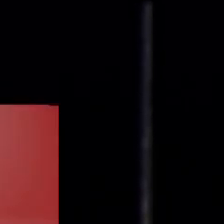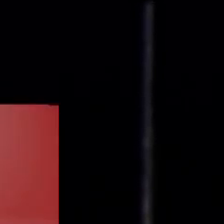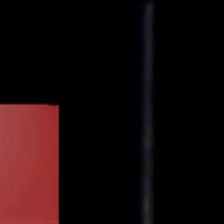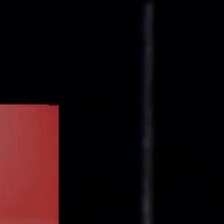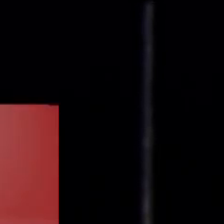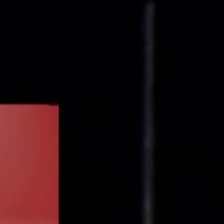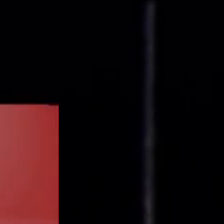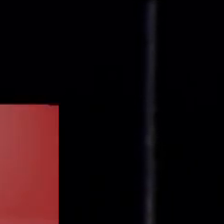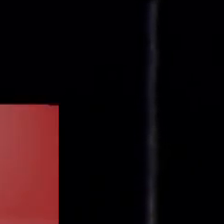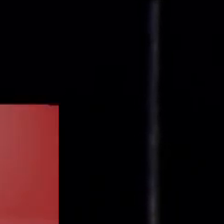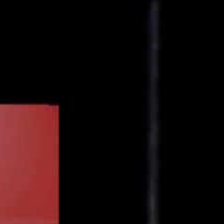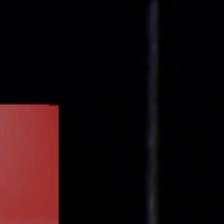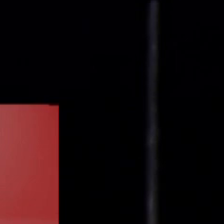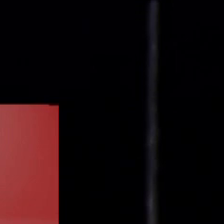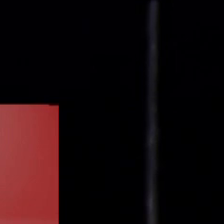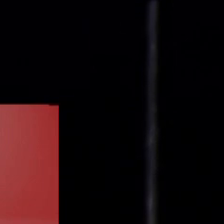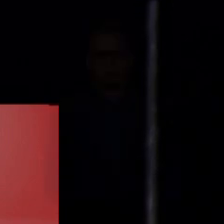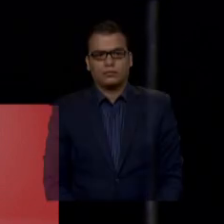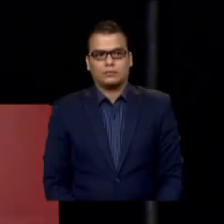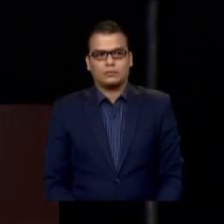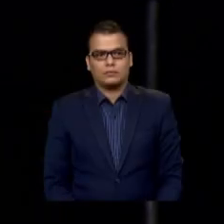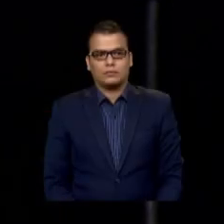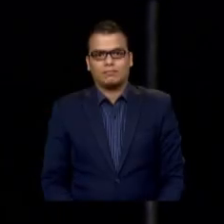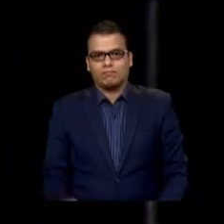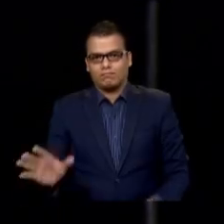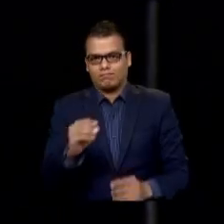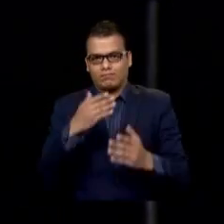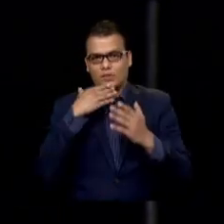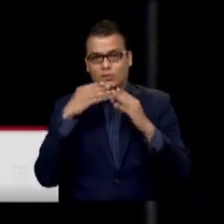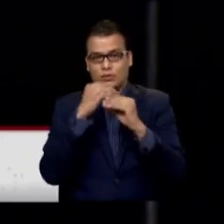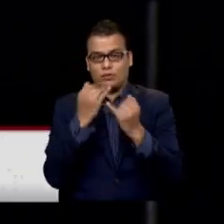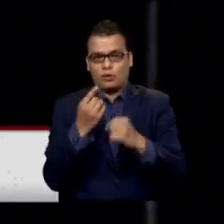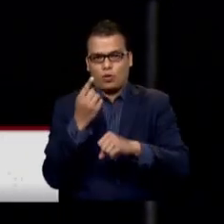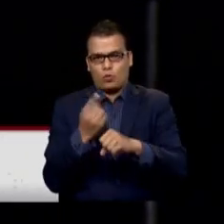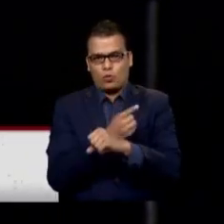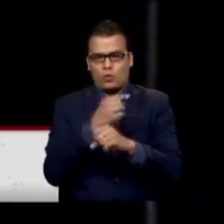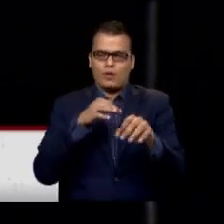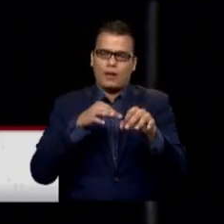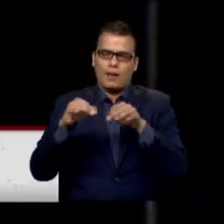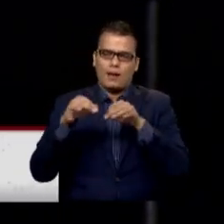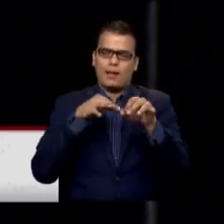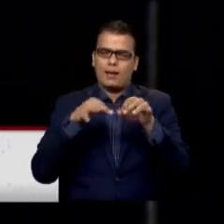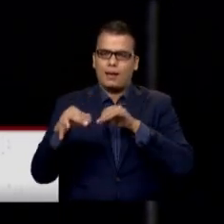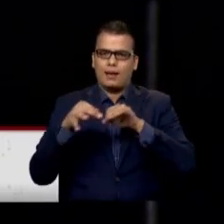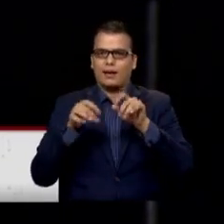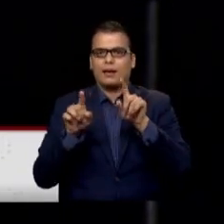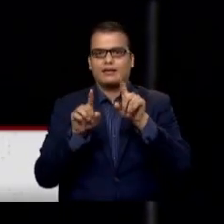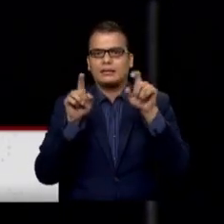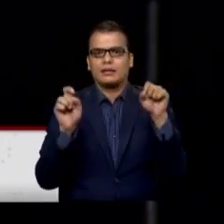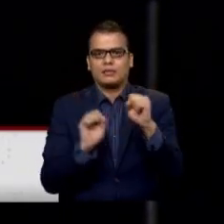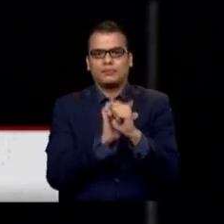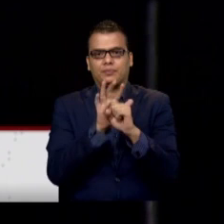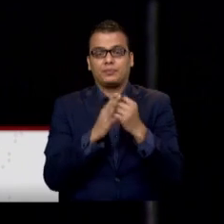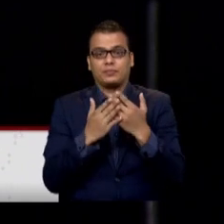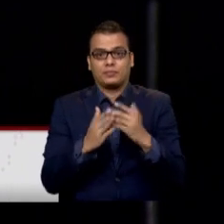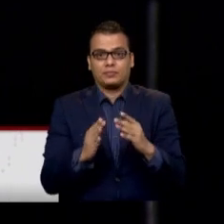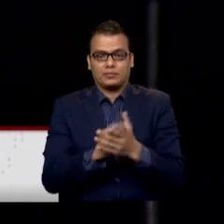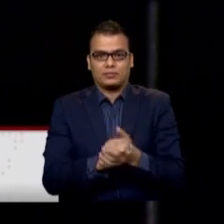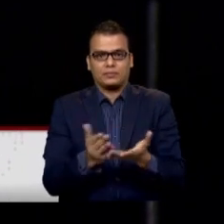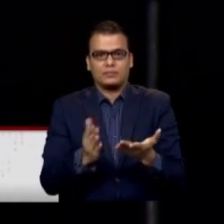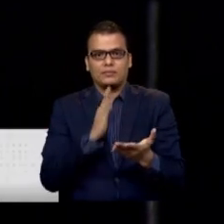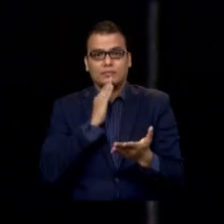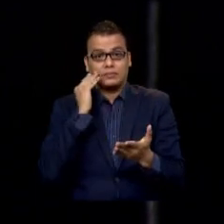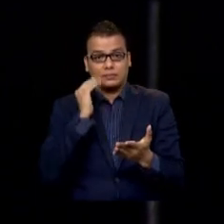Noticias. Coronavirus, un desafío latente. Estaremos en el espacio de una hora con los invitados muy especiales, saludamos en primera instancia